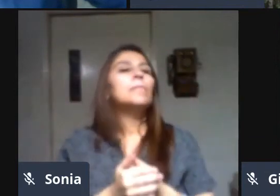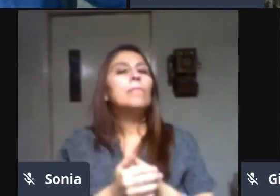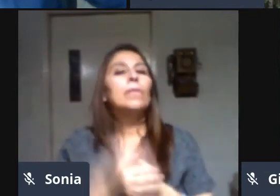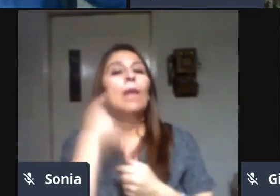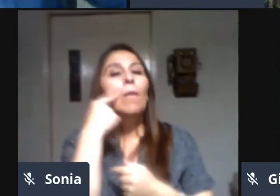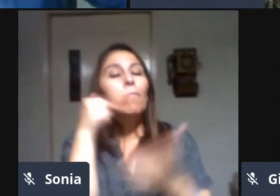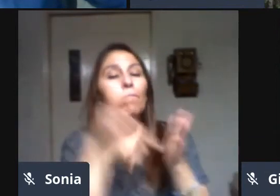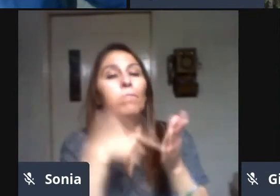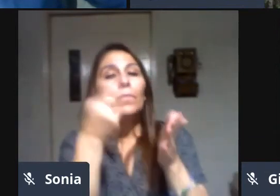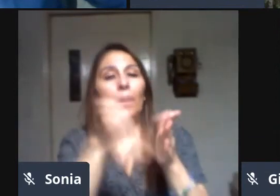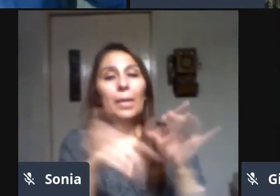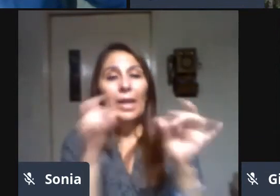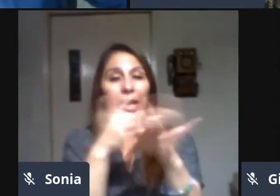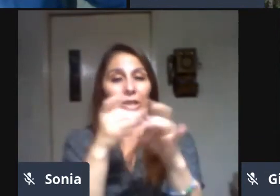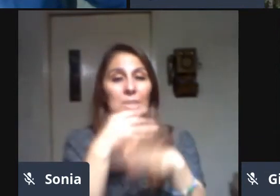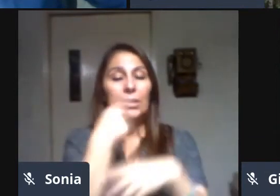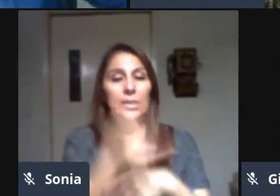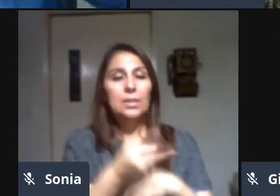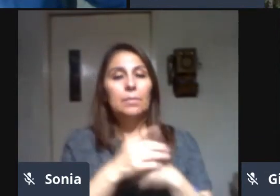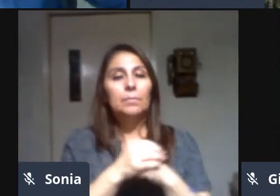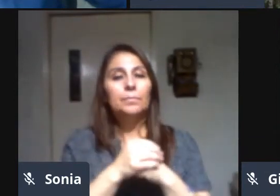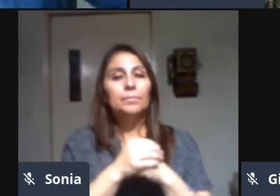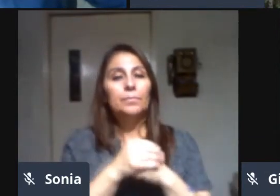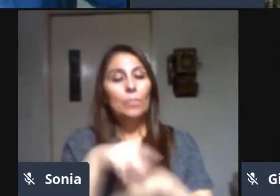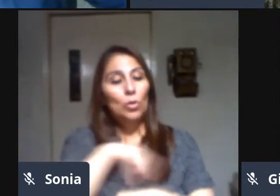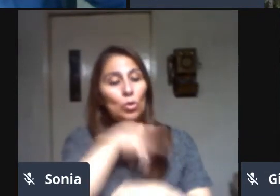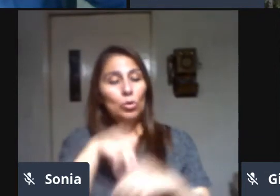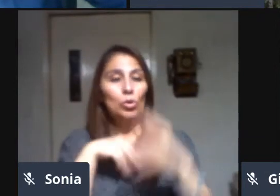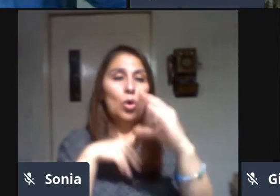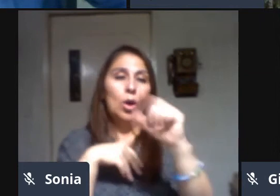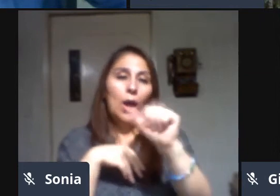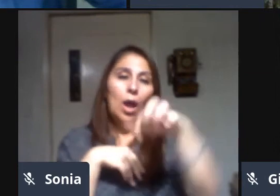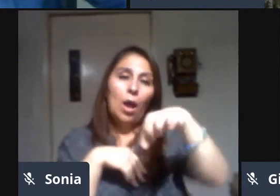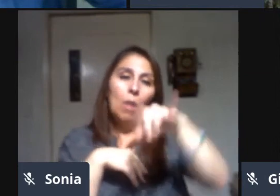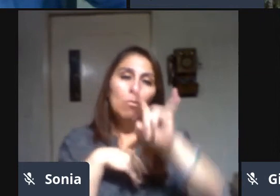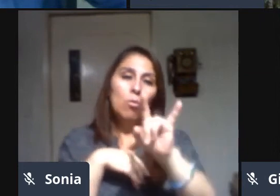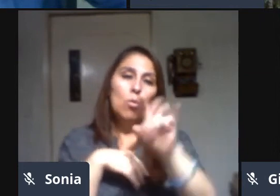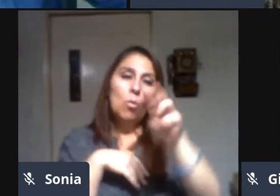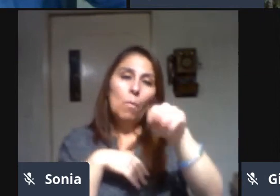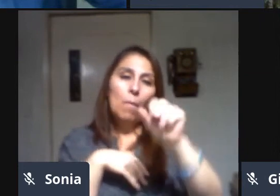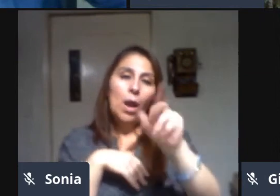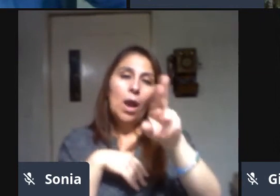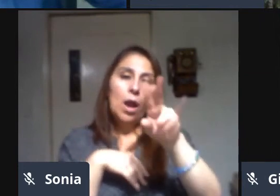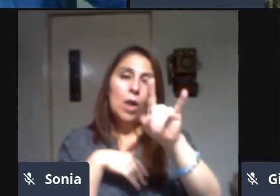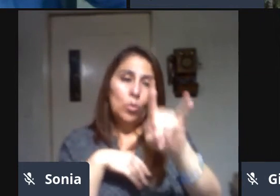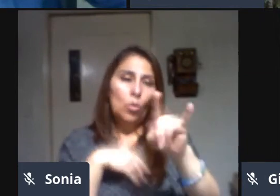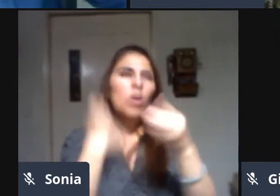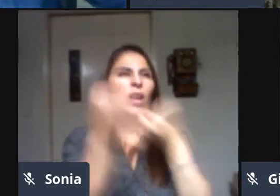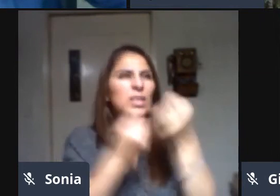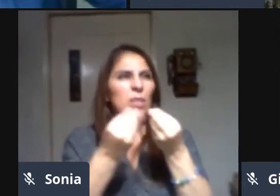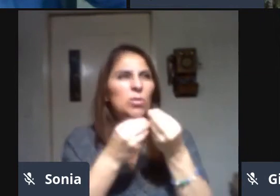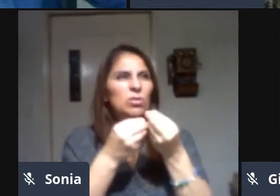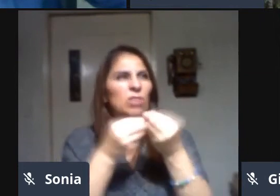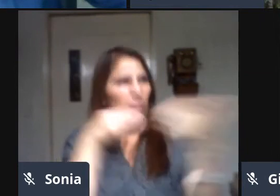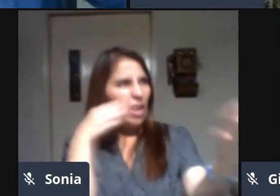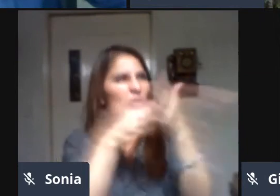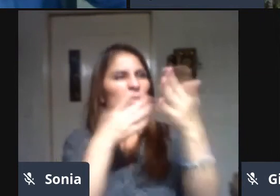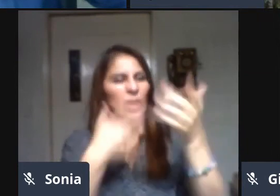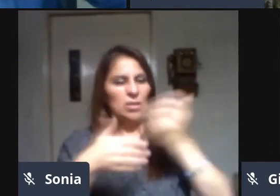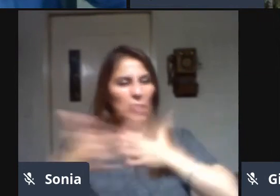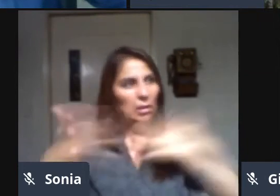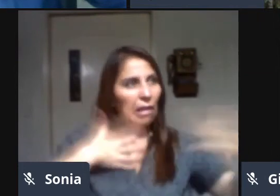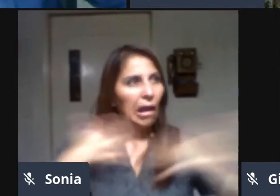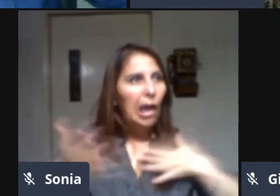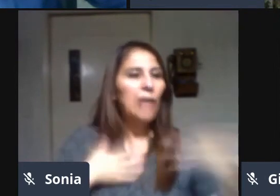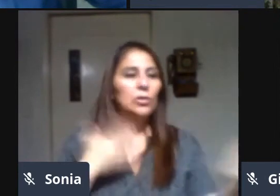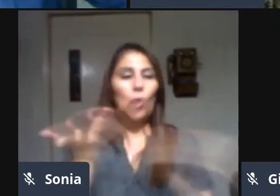nosotros las cap humano estamos haciendo denuncias por medio del teatro del arte damos a conocer las violencias cometidas en